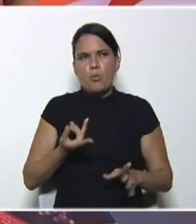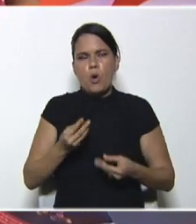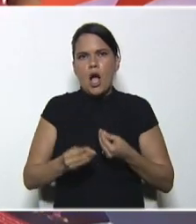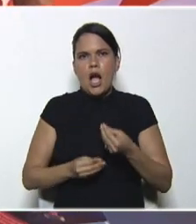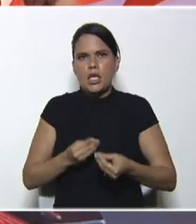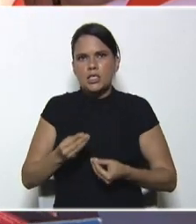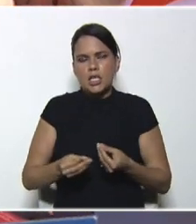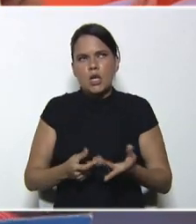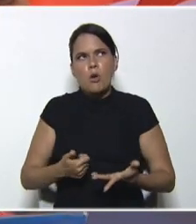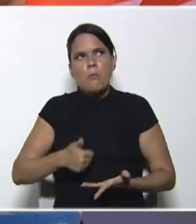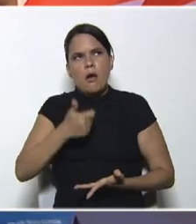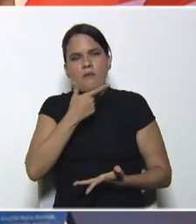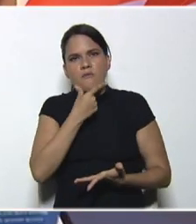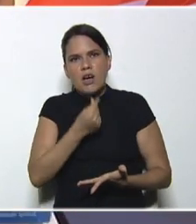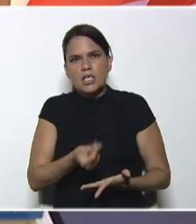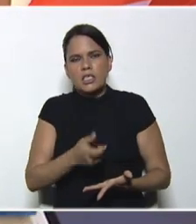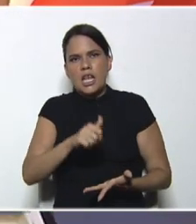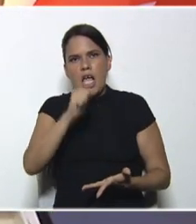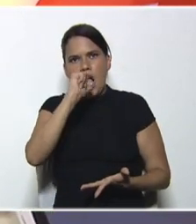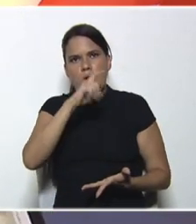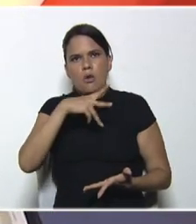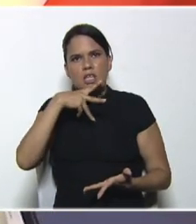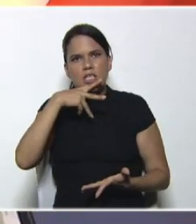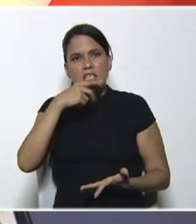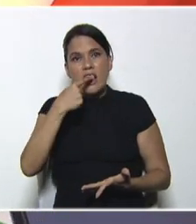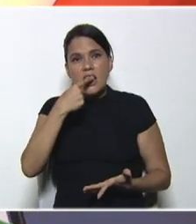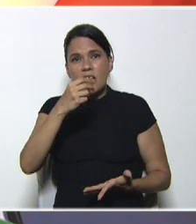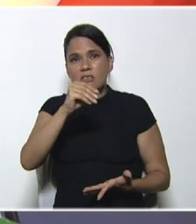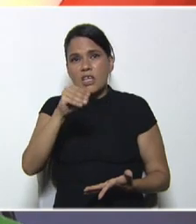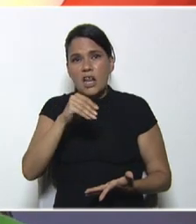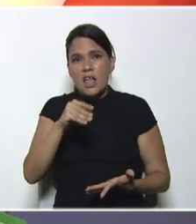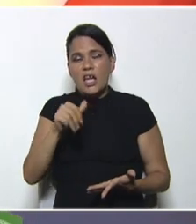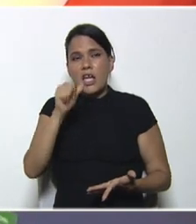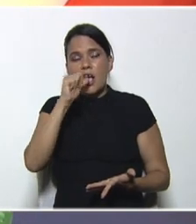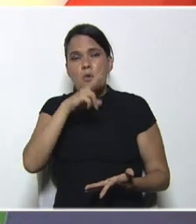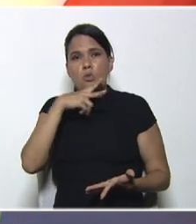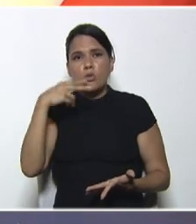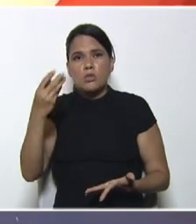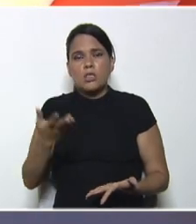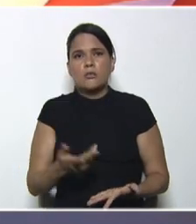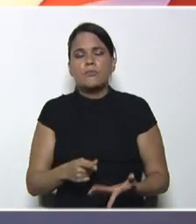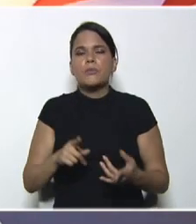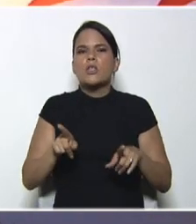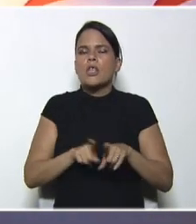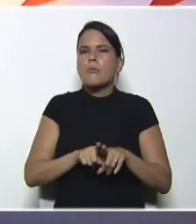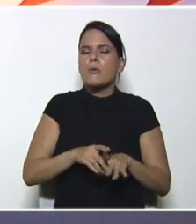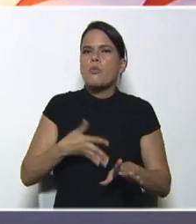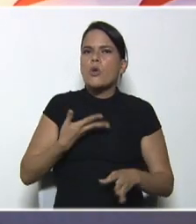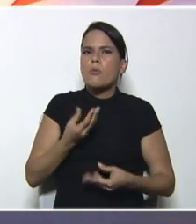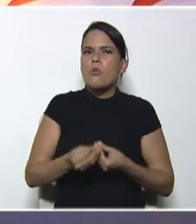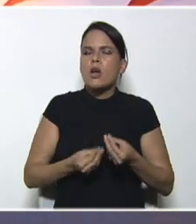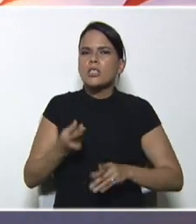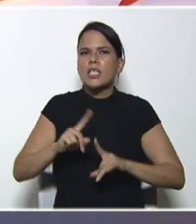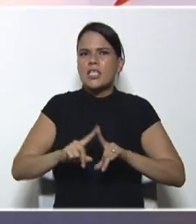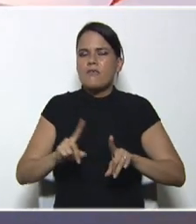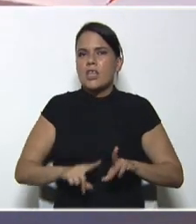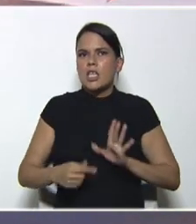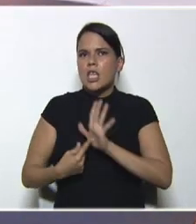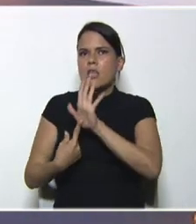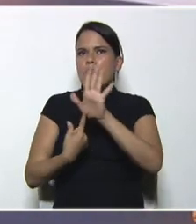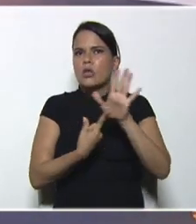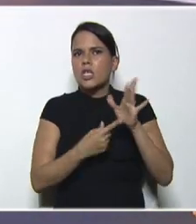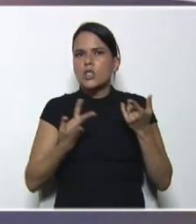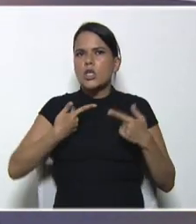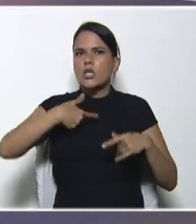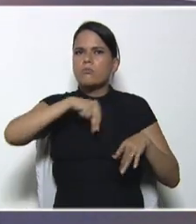con agua salada que en un río. Eso con respecto a la densidad. Sin embargo, podemos hacer diferentes demostraciones en